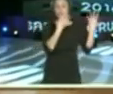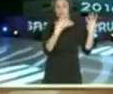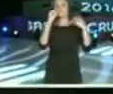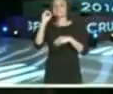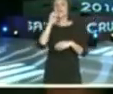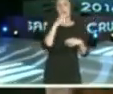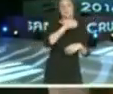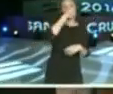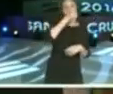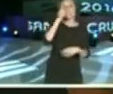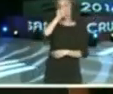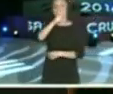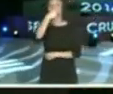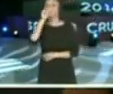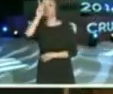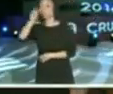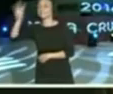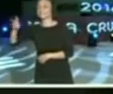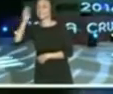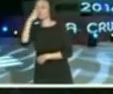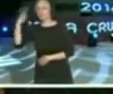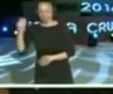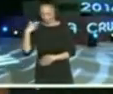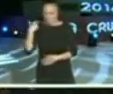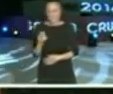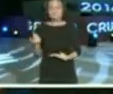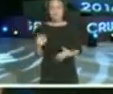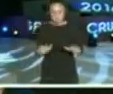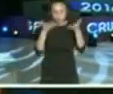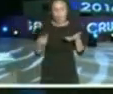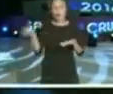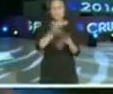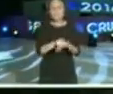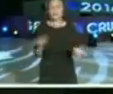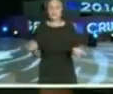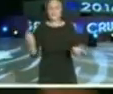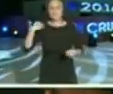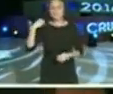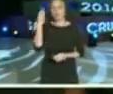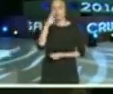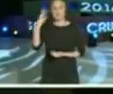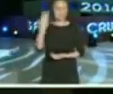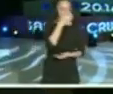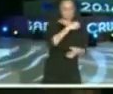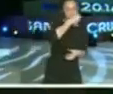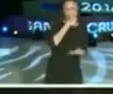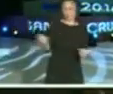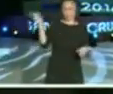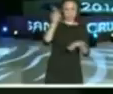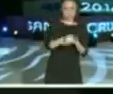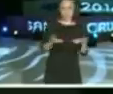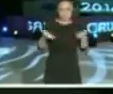PP. ¡Ganaron los dos mismos otra vez! 90 el PSOE, 123 el PP. ¡Matará y gobernará